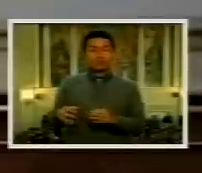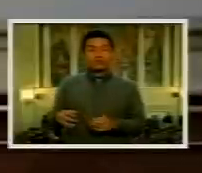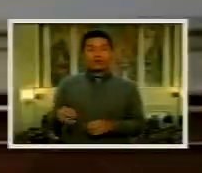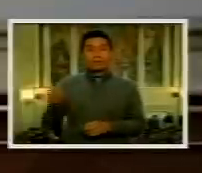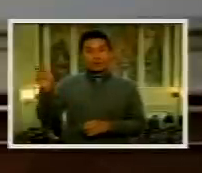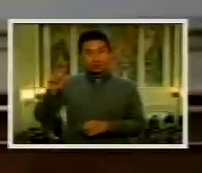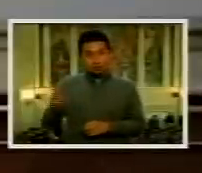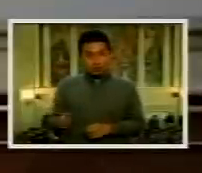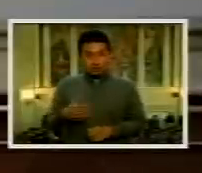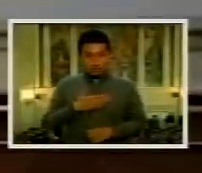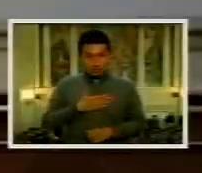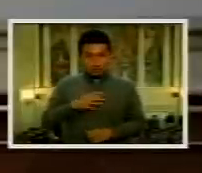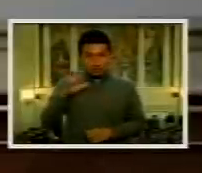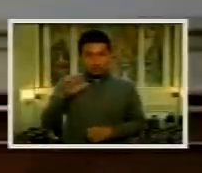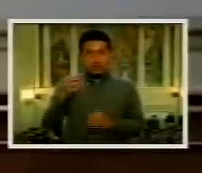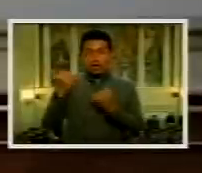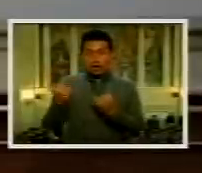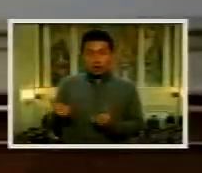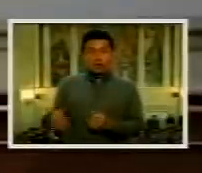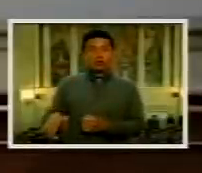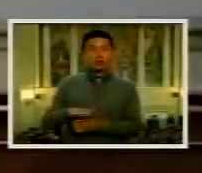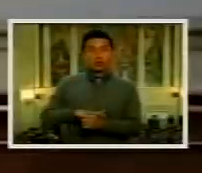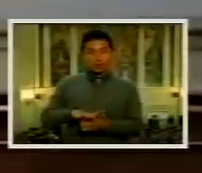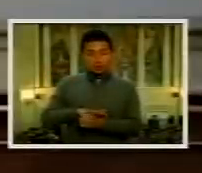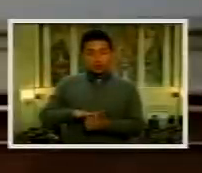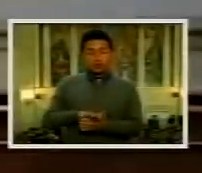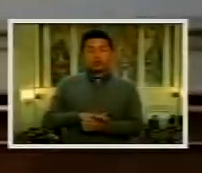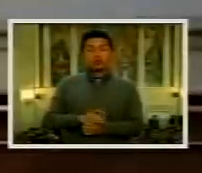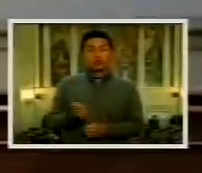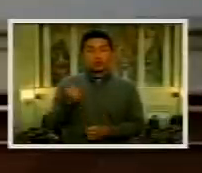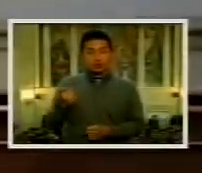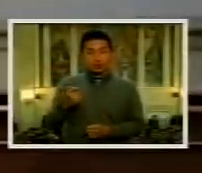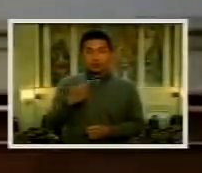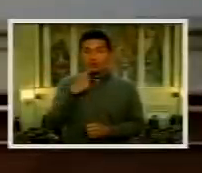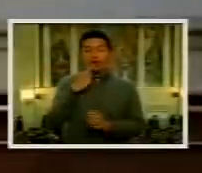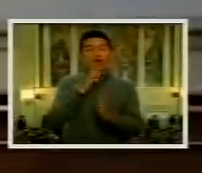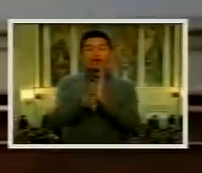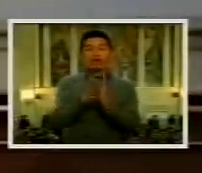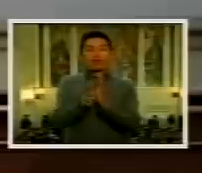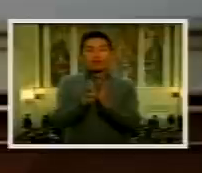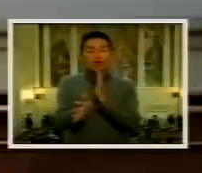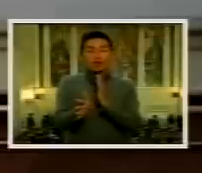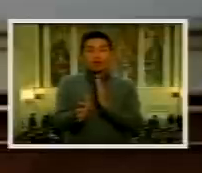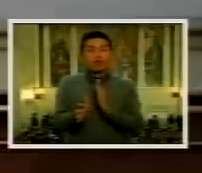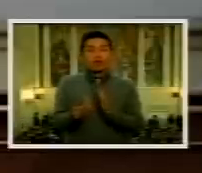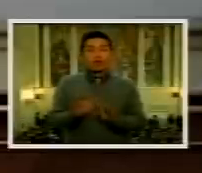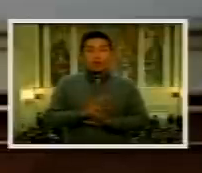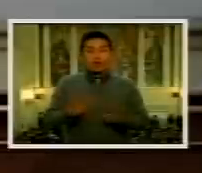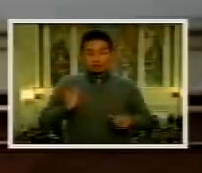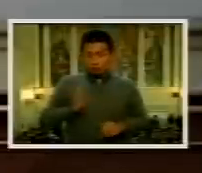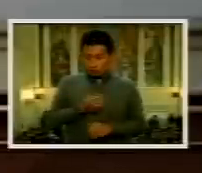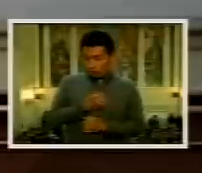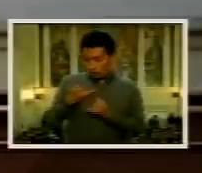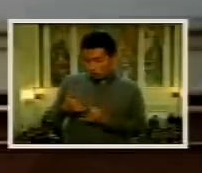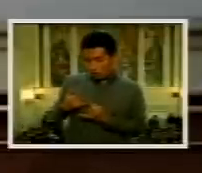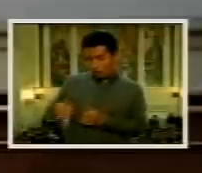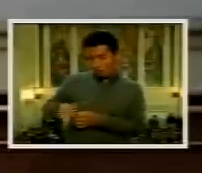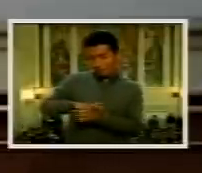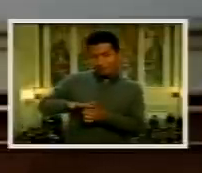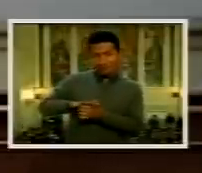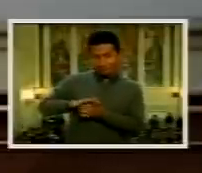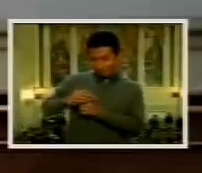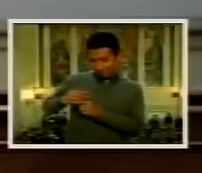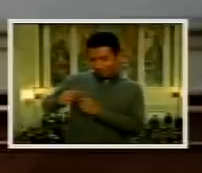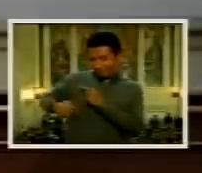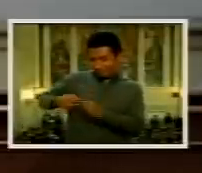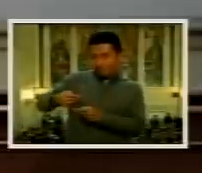vive horas decisivas. Y me atrevo a decir que no solamente para nuestra generación, también para